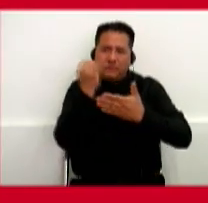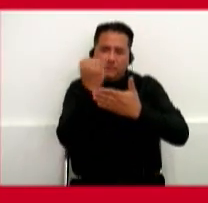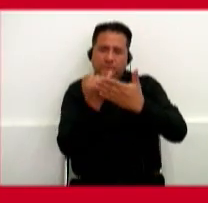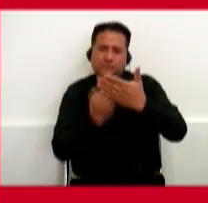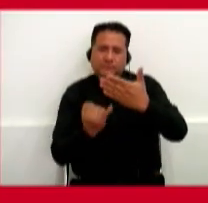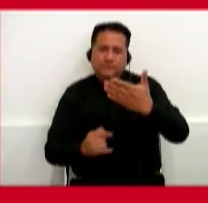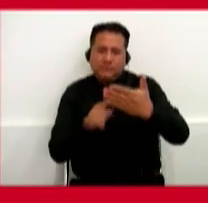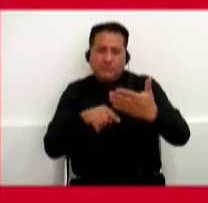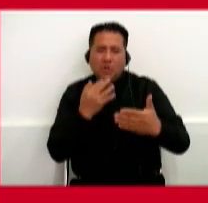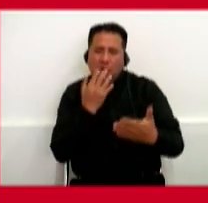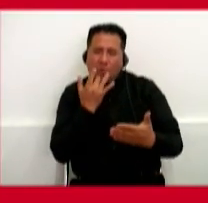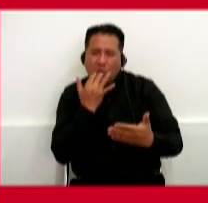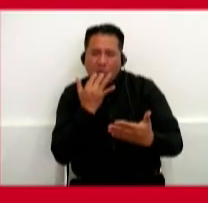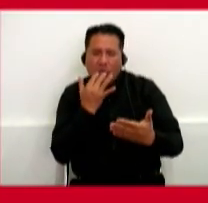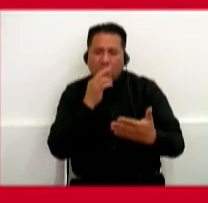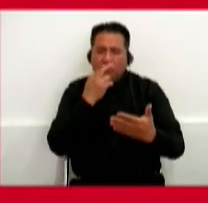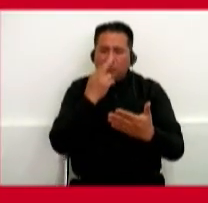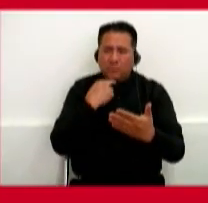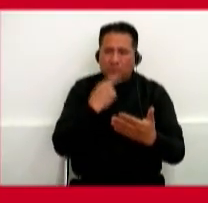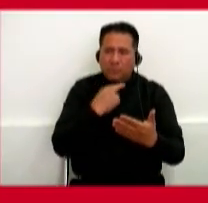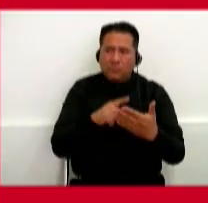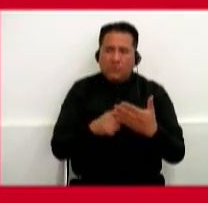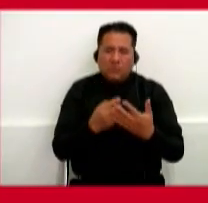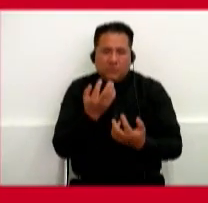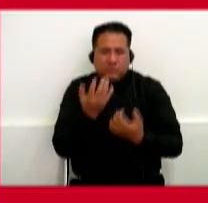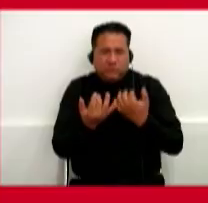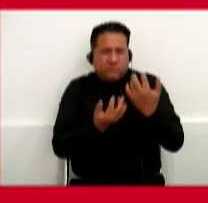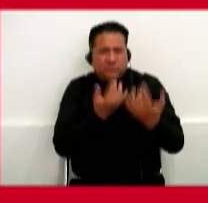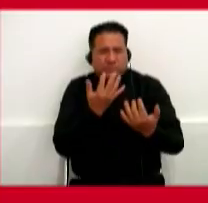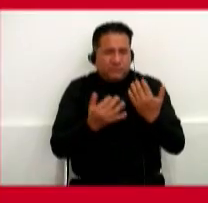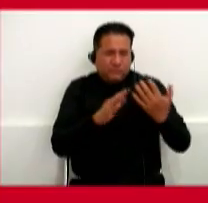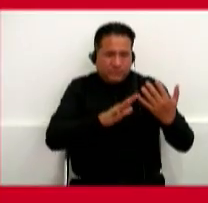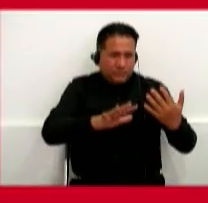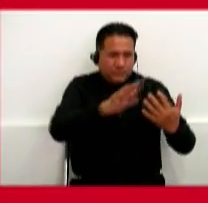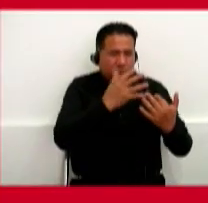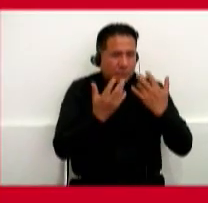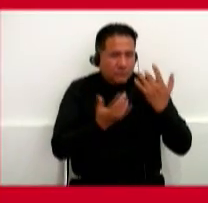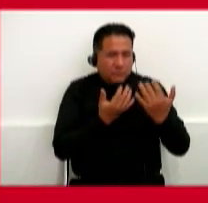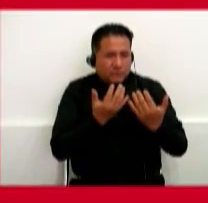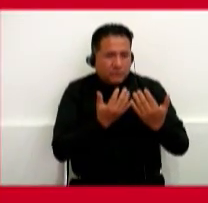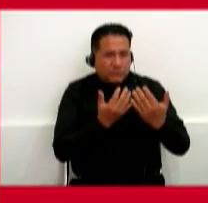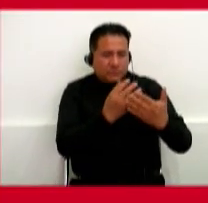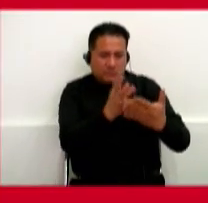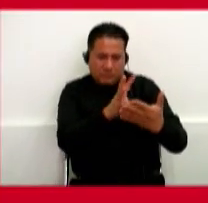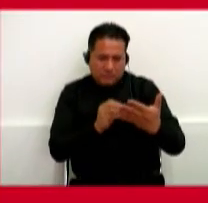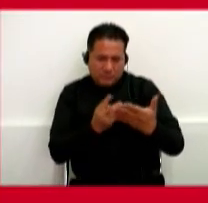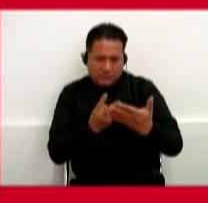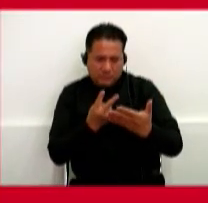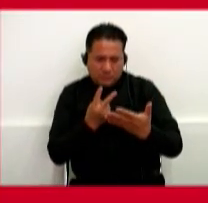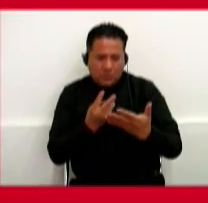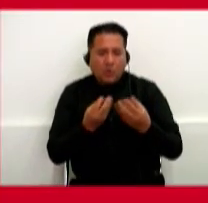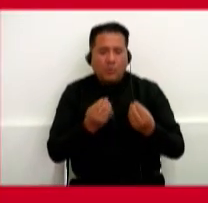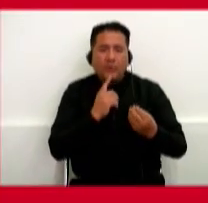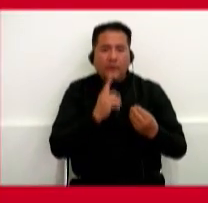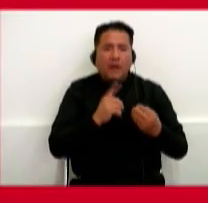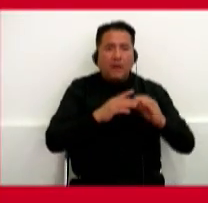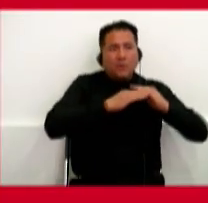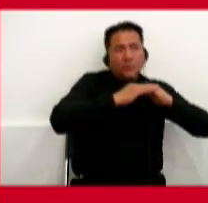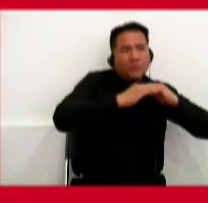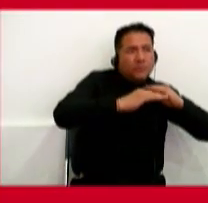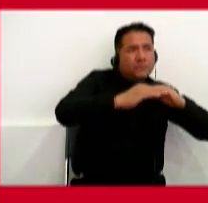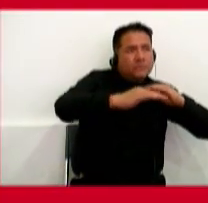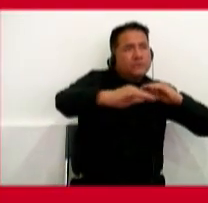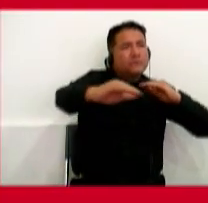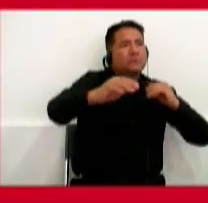lo que es propiamente el ancho de vías, cómo estamos en la gradiente, cómo estamos en la altura de bermas. Entonces, en